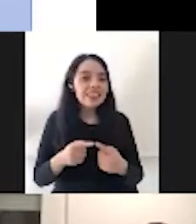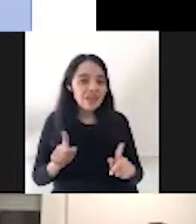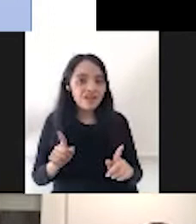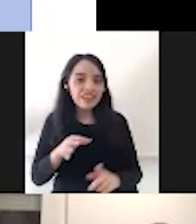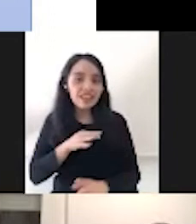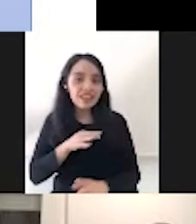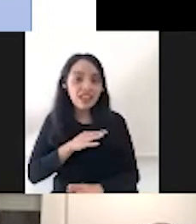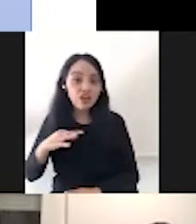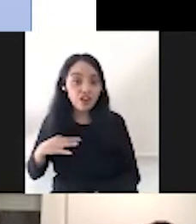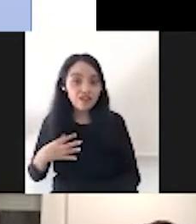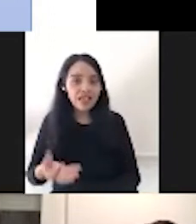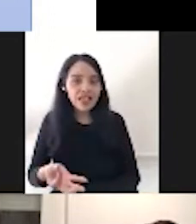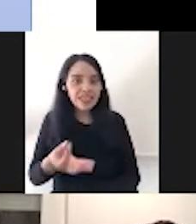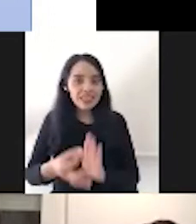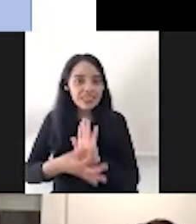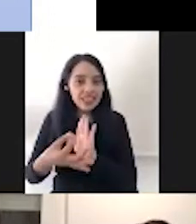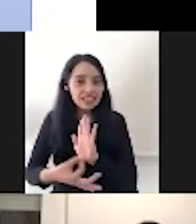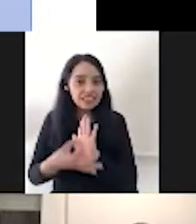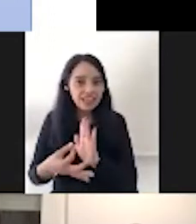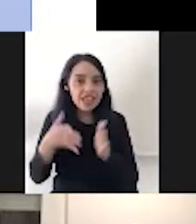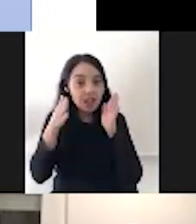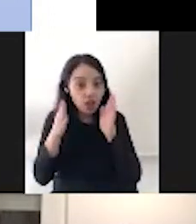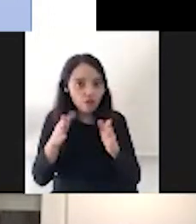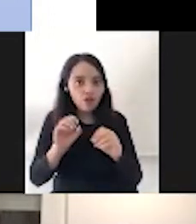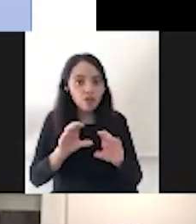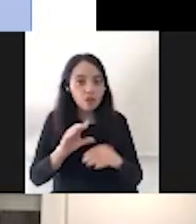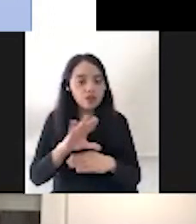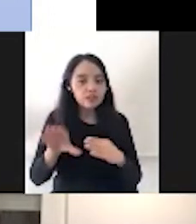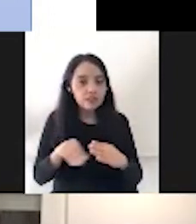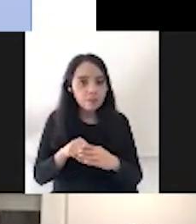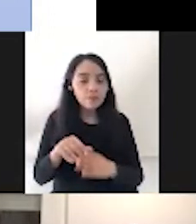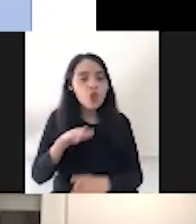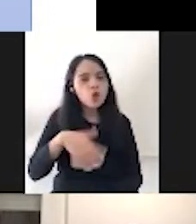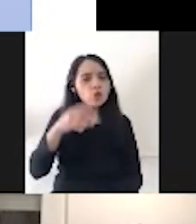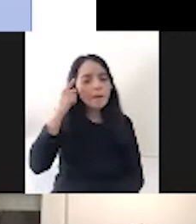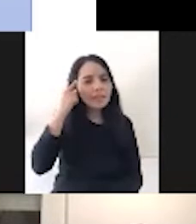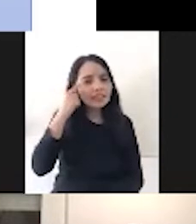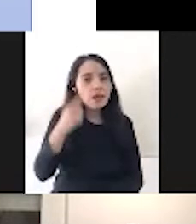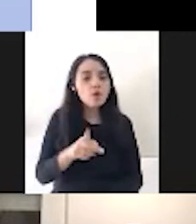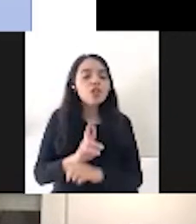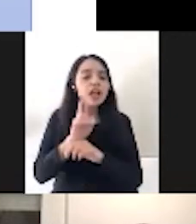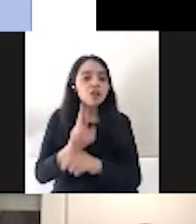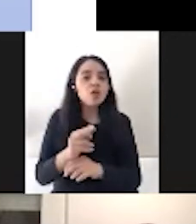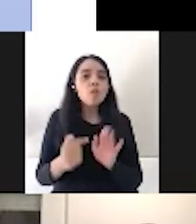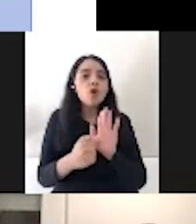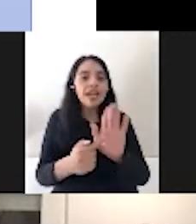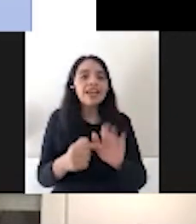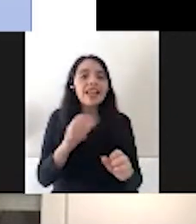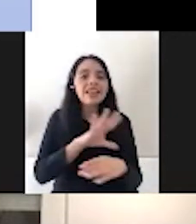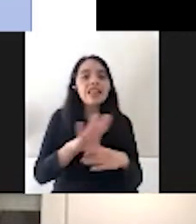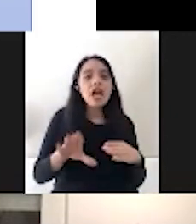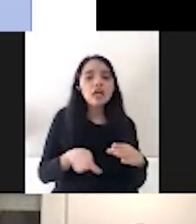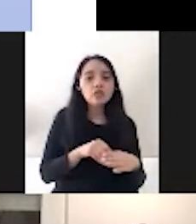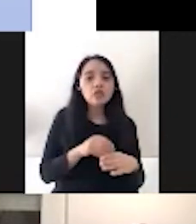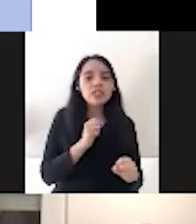Educación y el enfoque de la educación inclusiva, ¿no? Pensamos que estos resultados es reflejo de que la inclusión se trabaja a través de un programa